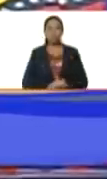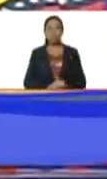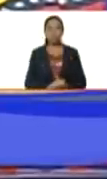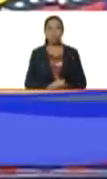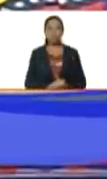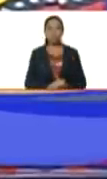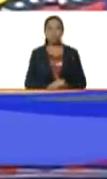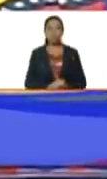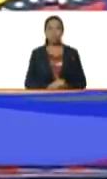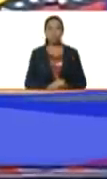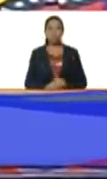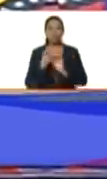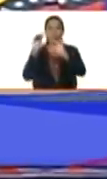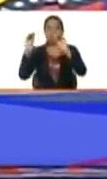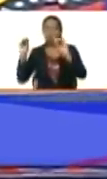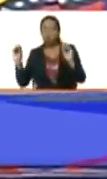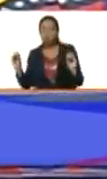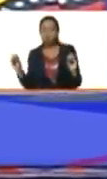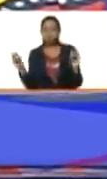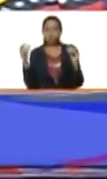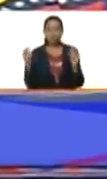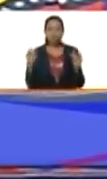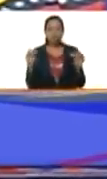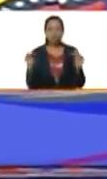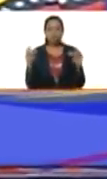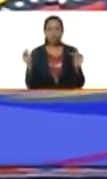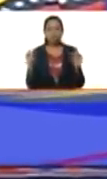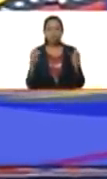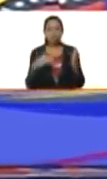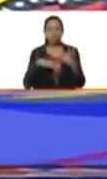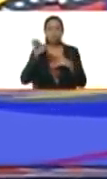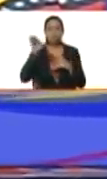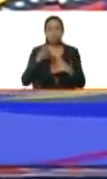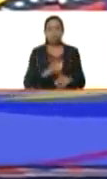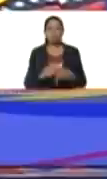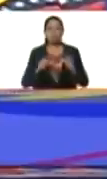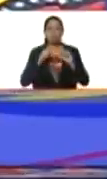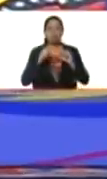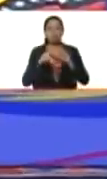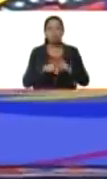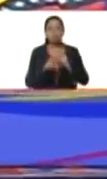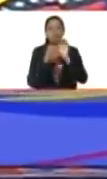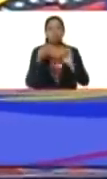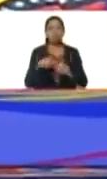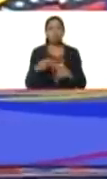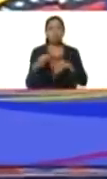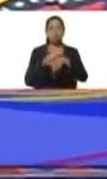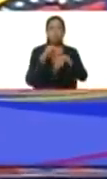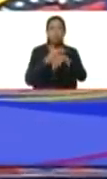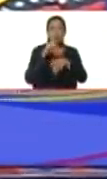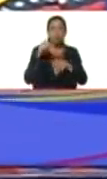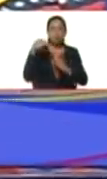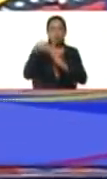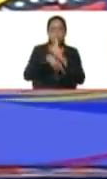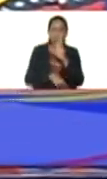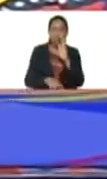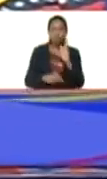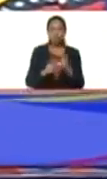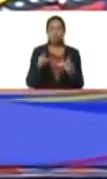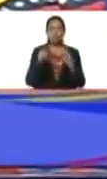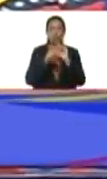de consulta y acción popular permanente. Un gobierno profundamente